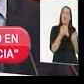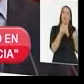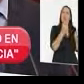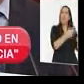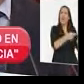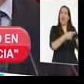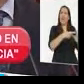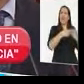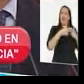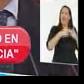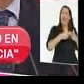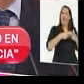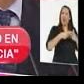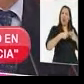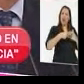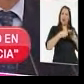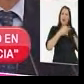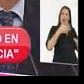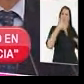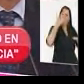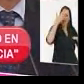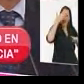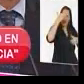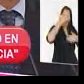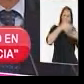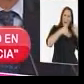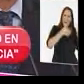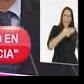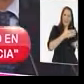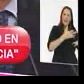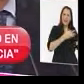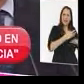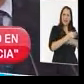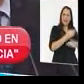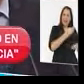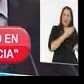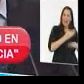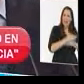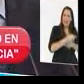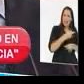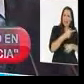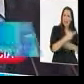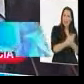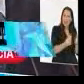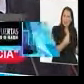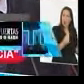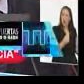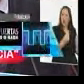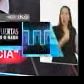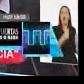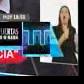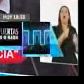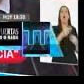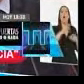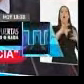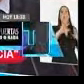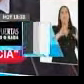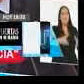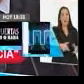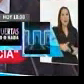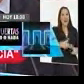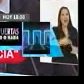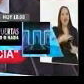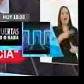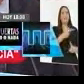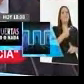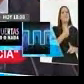todo para que no haya riesgo de que vuelvan los que se fueron. Y una cosa respecto a los que dicen que Cristina podría estar hoy en un porcentaje alto.